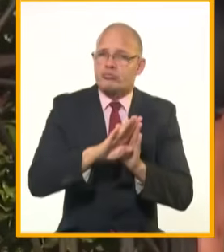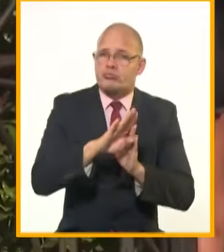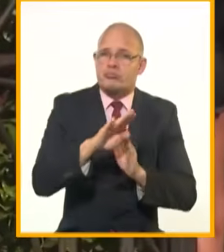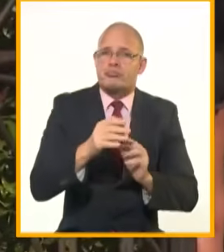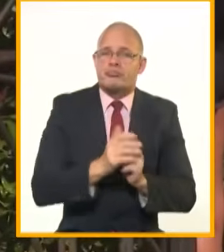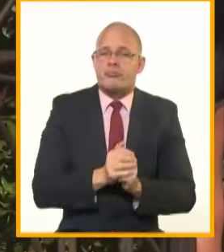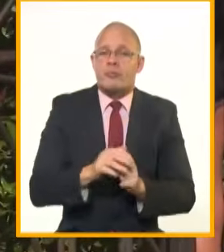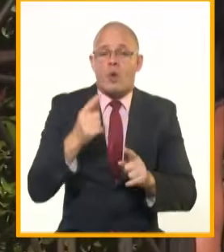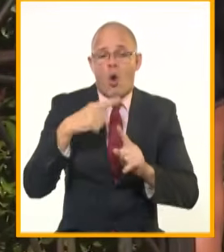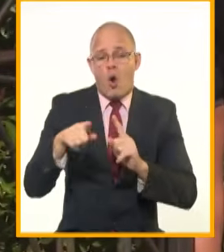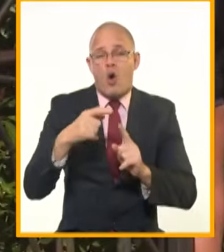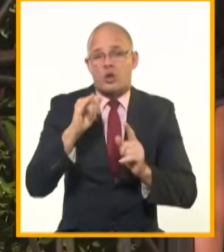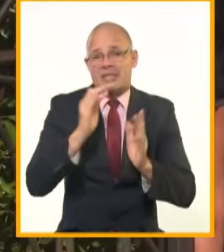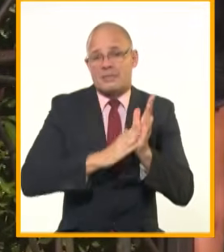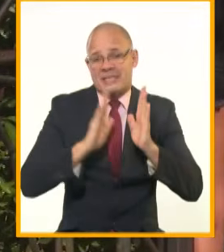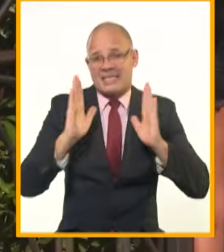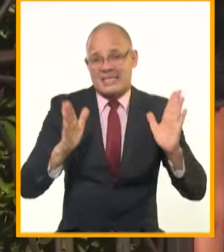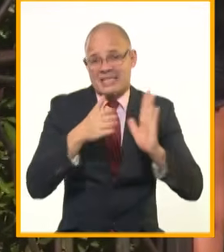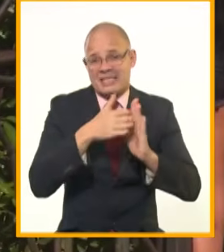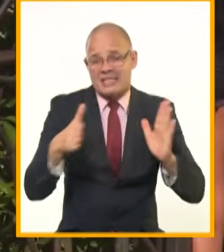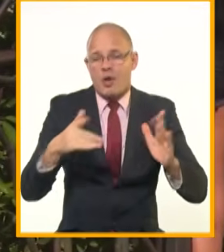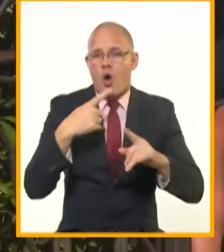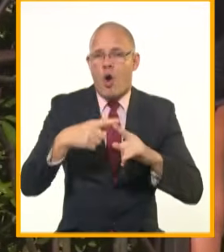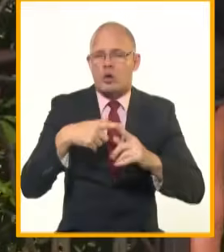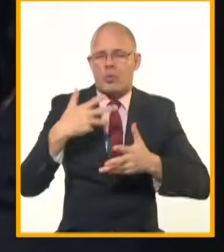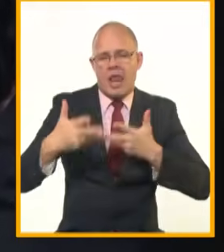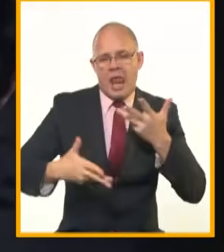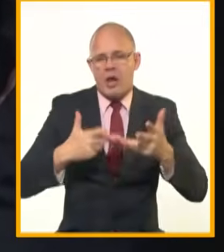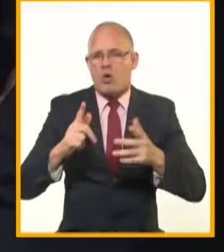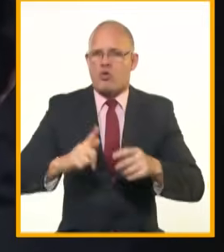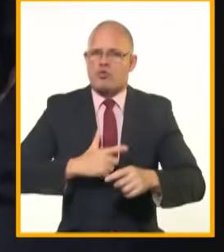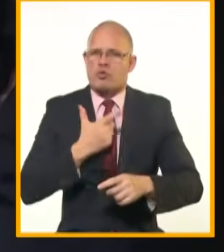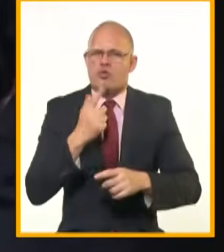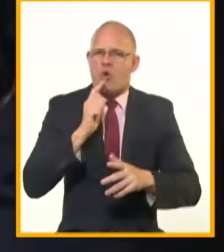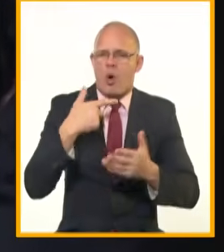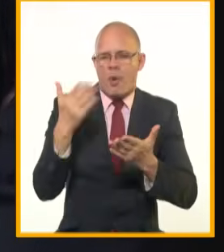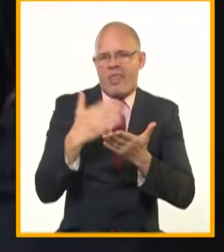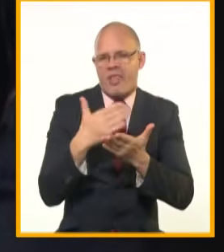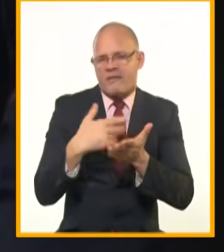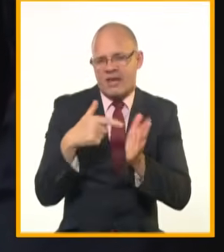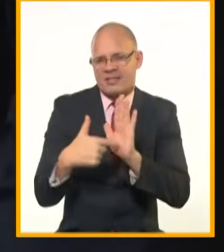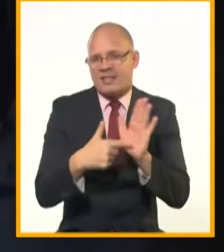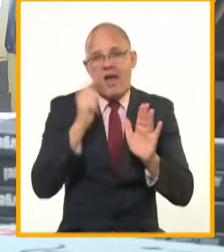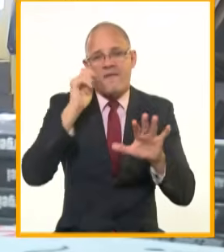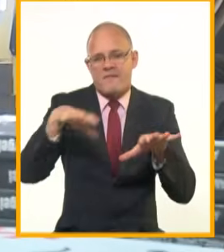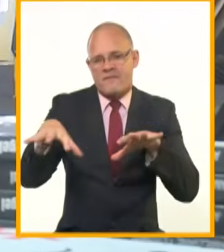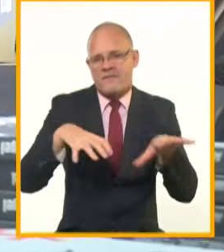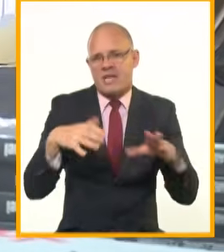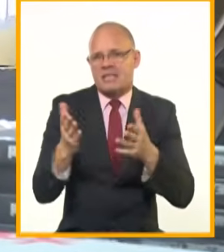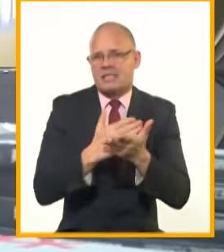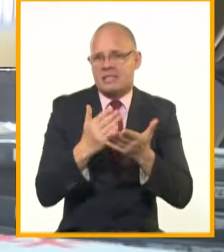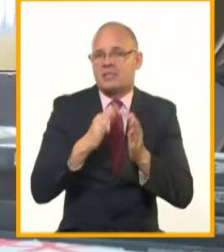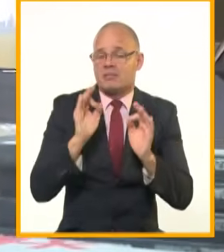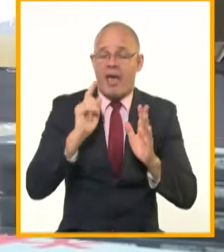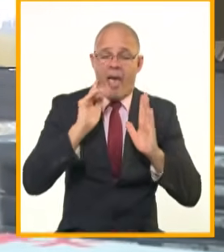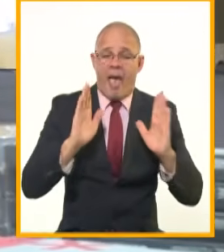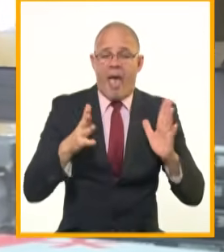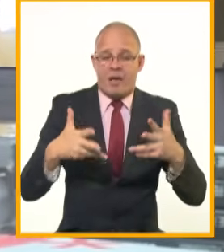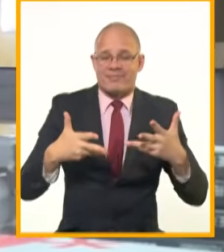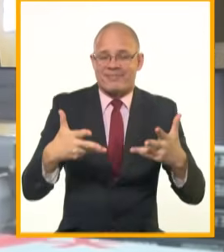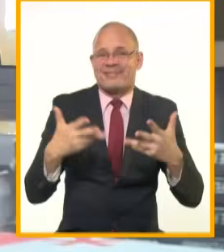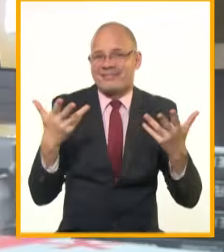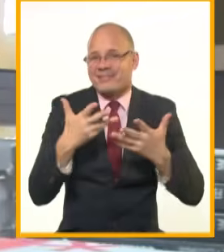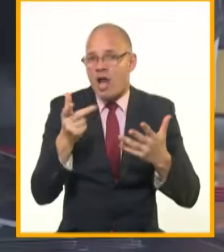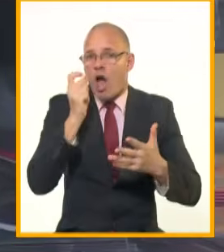primer semestre, la narrativa cultural adquirió textura literaria. La Feria del Libro, dedicada este año al crítico de cine